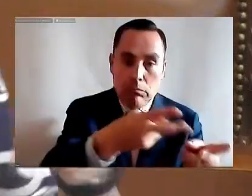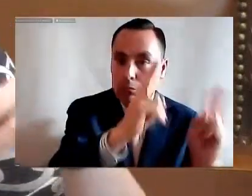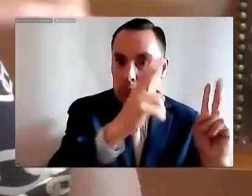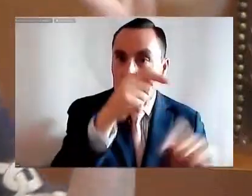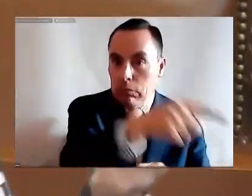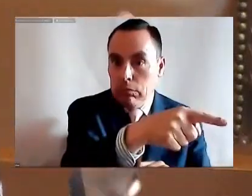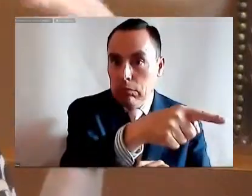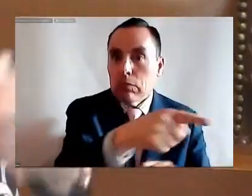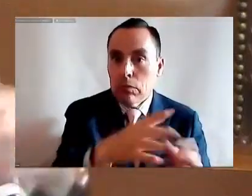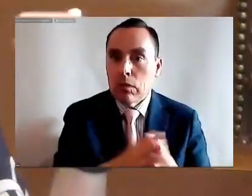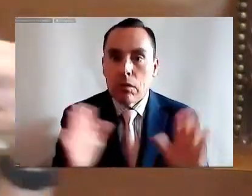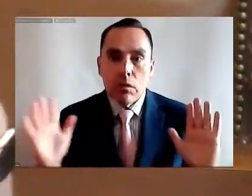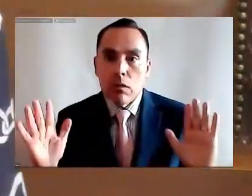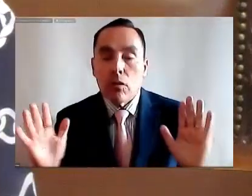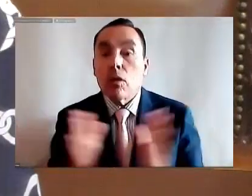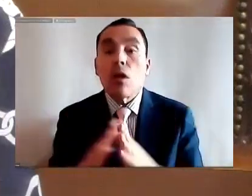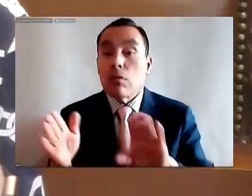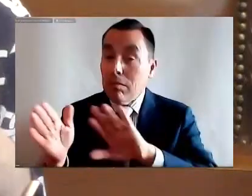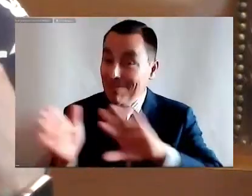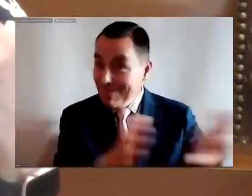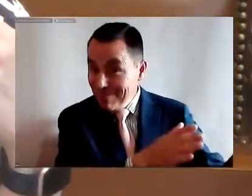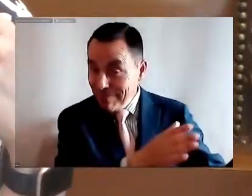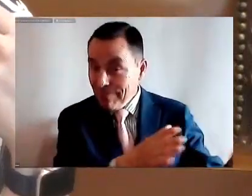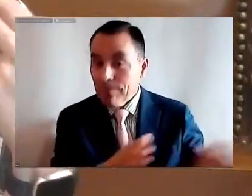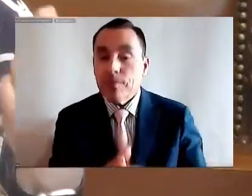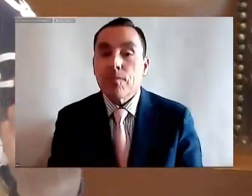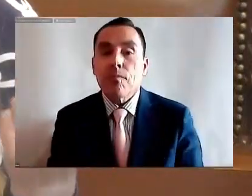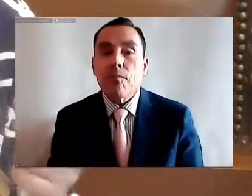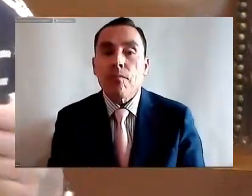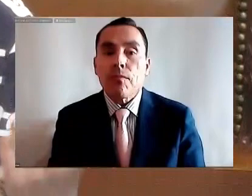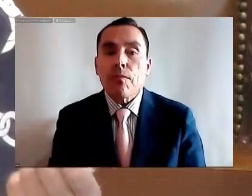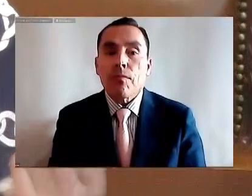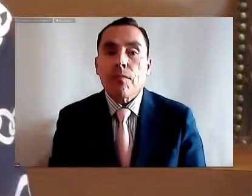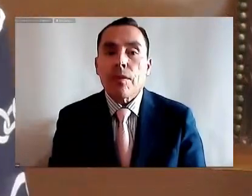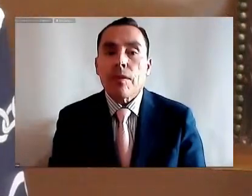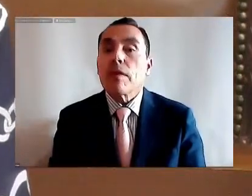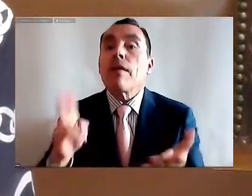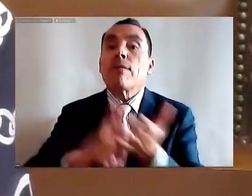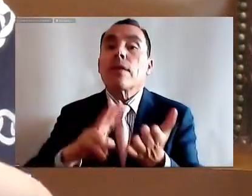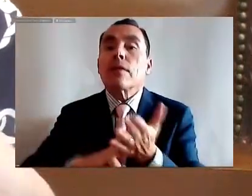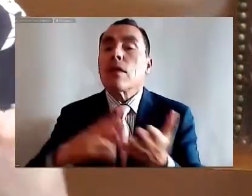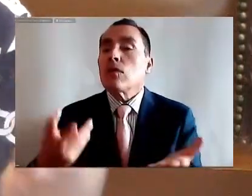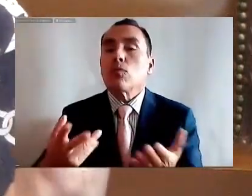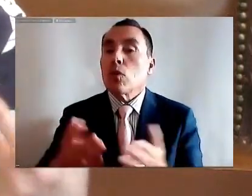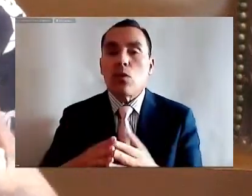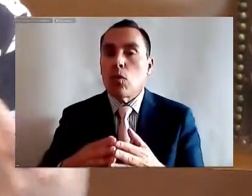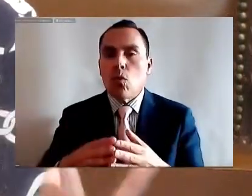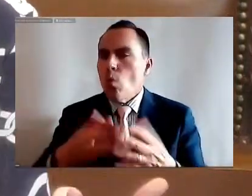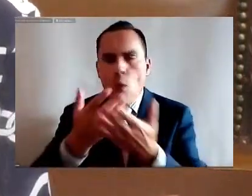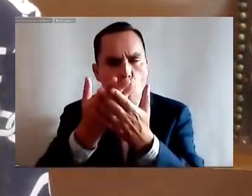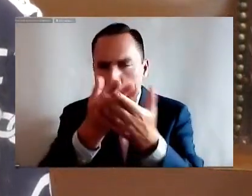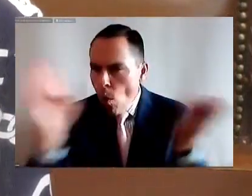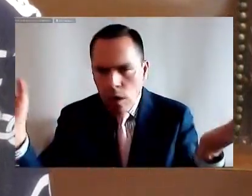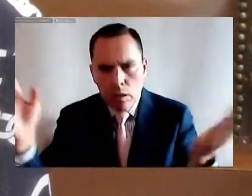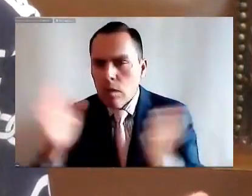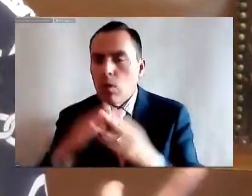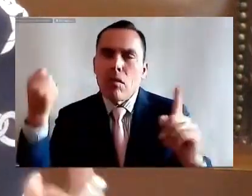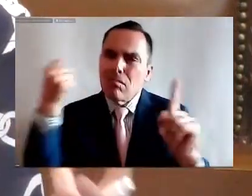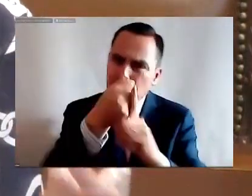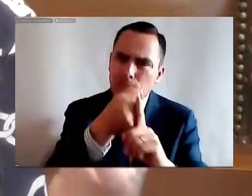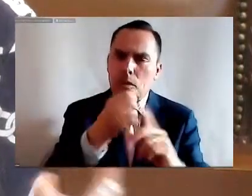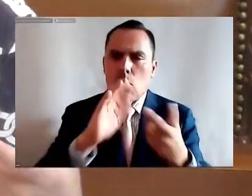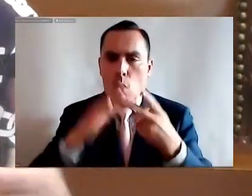del ámbito de la violencia intrafamiliar, en realidad, cualquier acto de violencia que tenga consecuencias físicas o